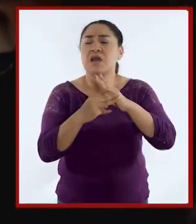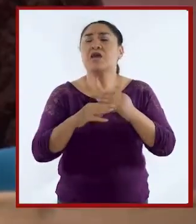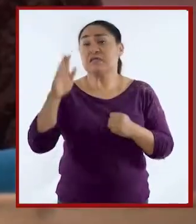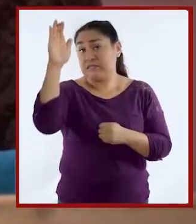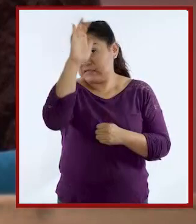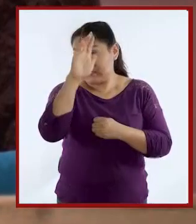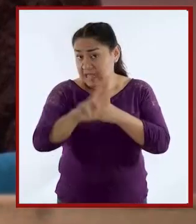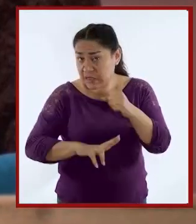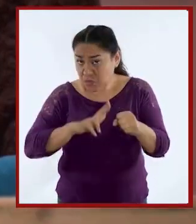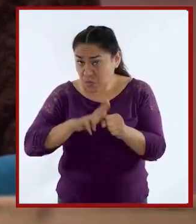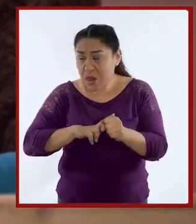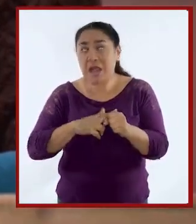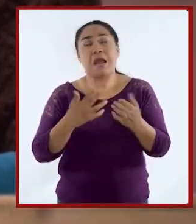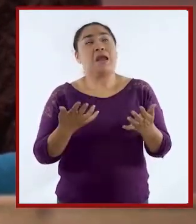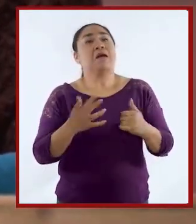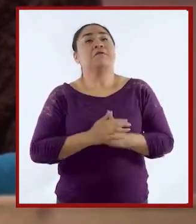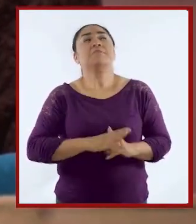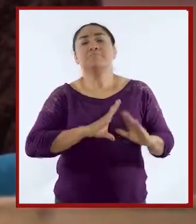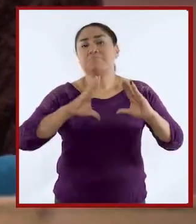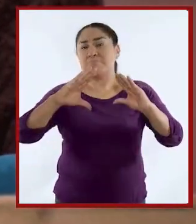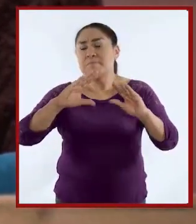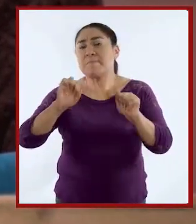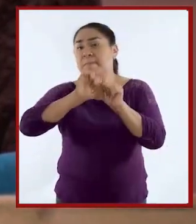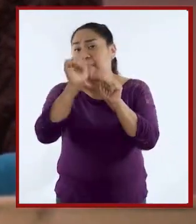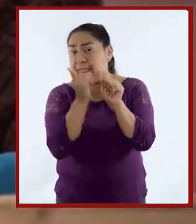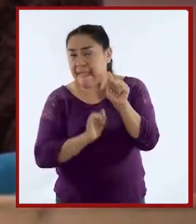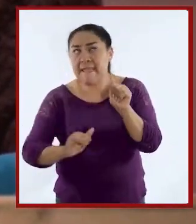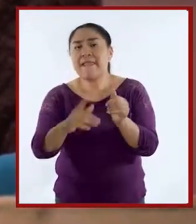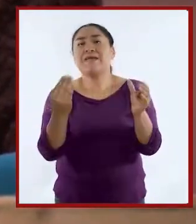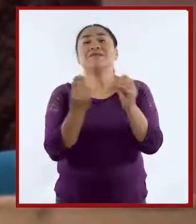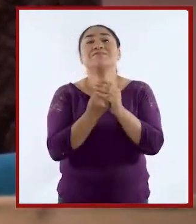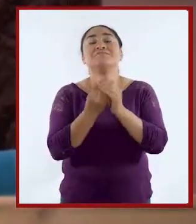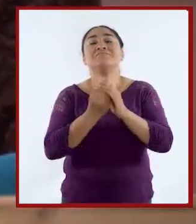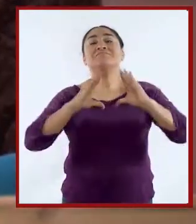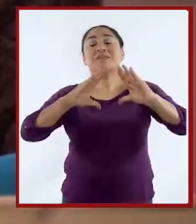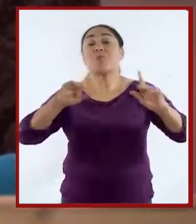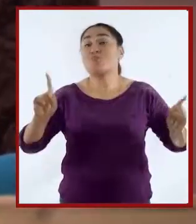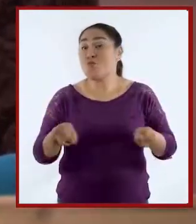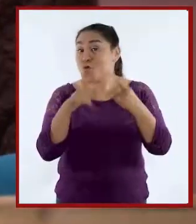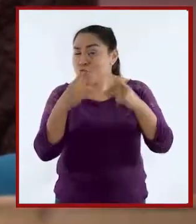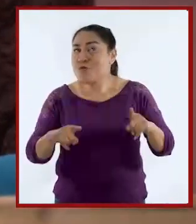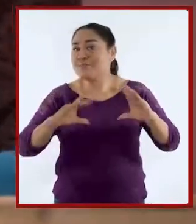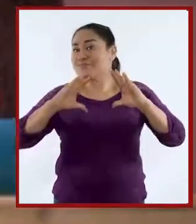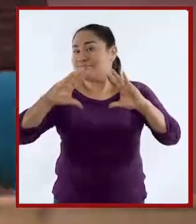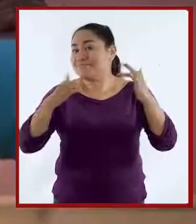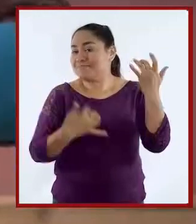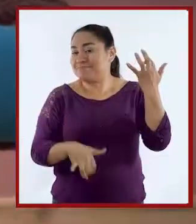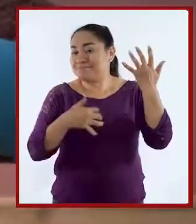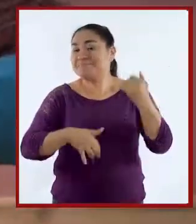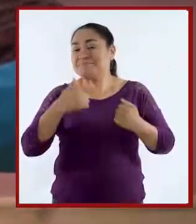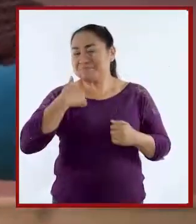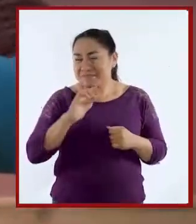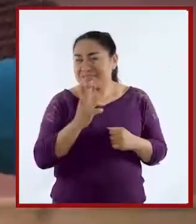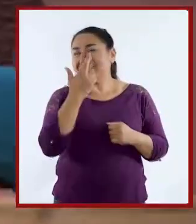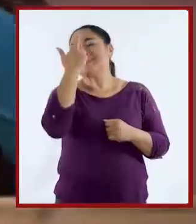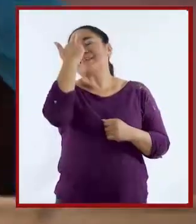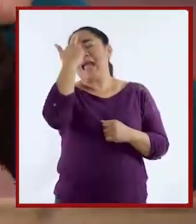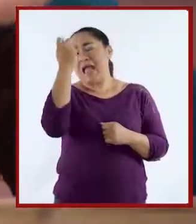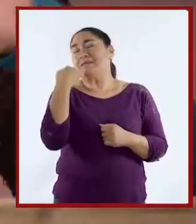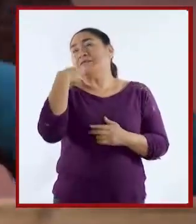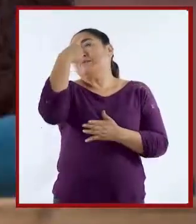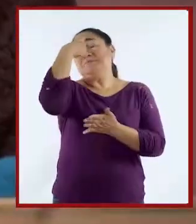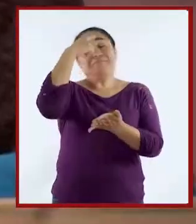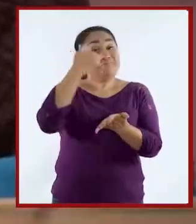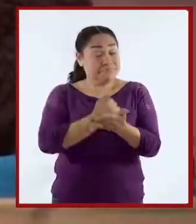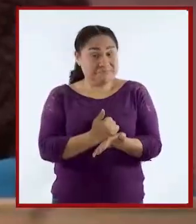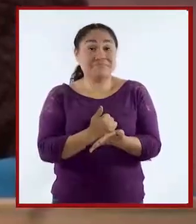naturales, nos impartía artes. Él nos daba la clase de música, nos enseñaba guitarra, me acuerdo. Y es de lo